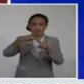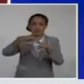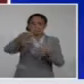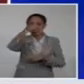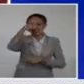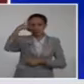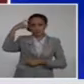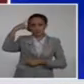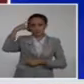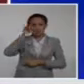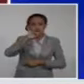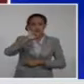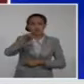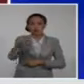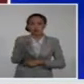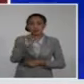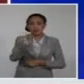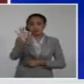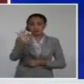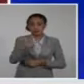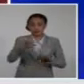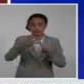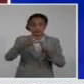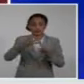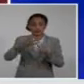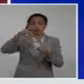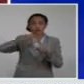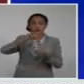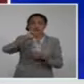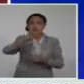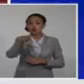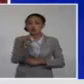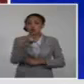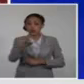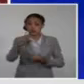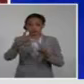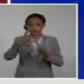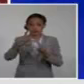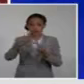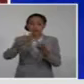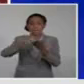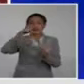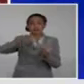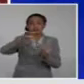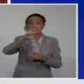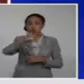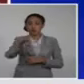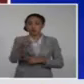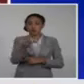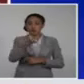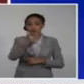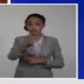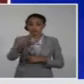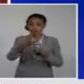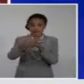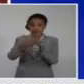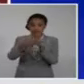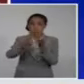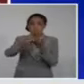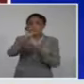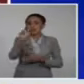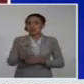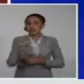el 7,7%, Las Tunas con el 6,9%, Matanzas con el 5,3%, Mayabeque